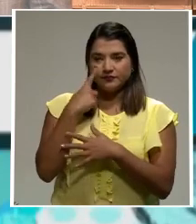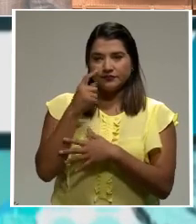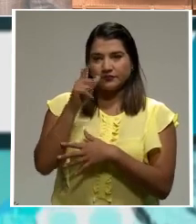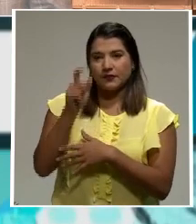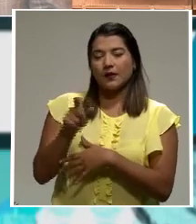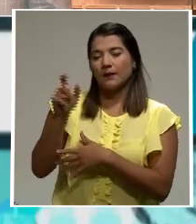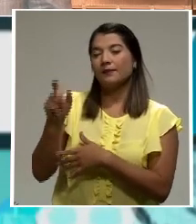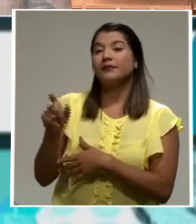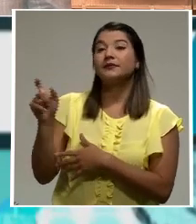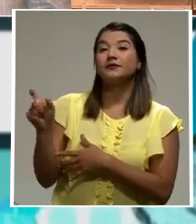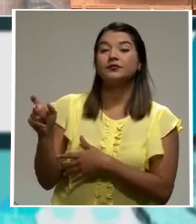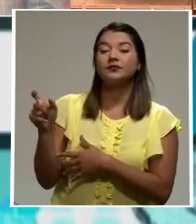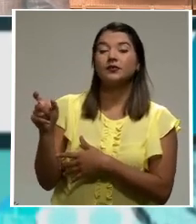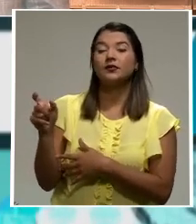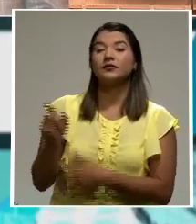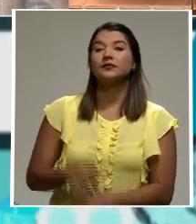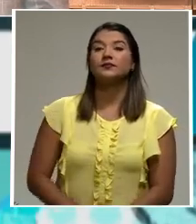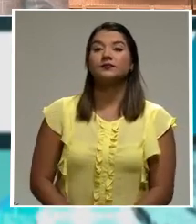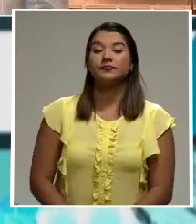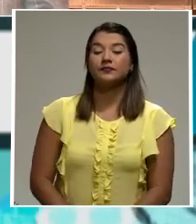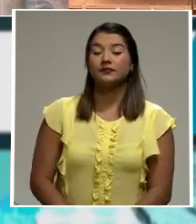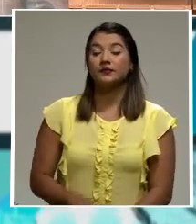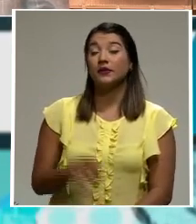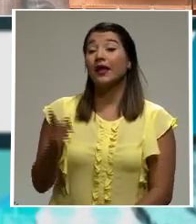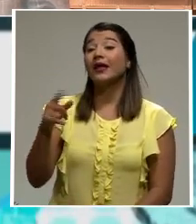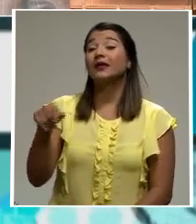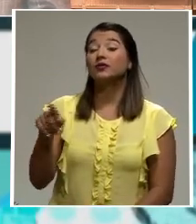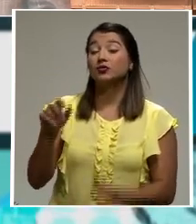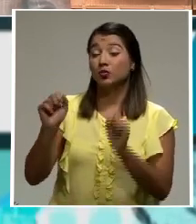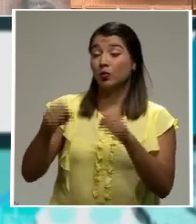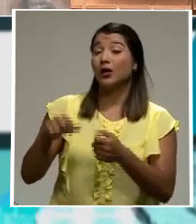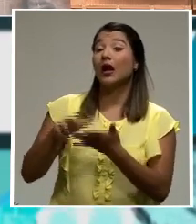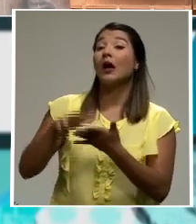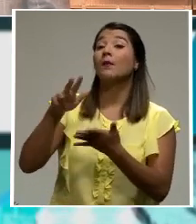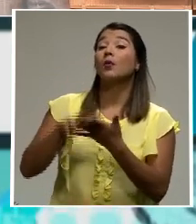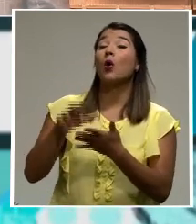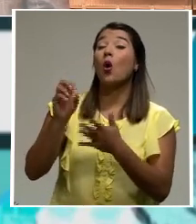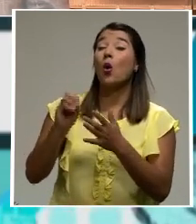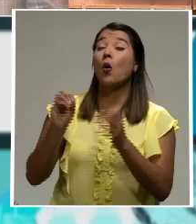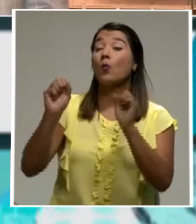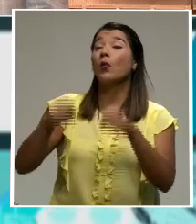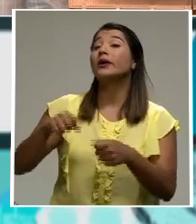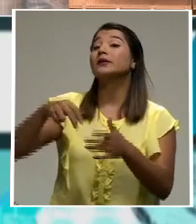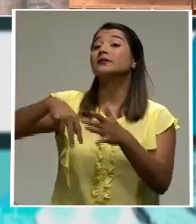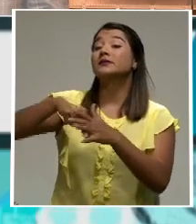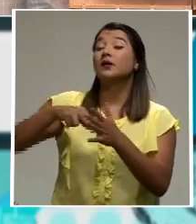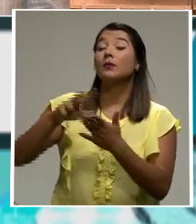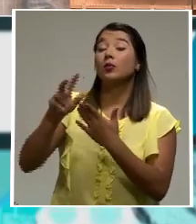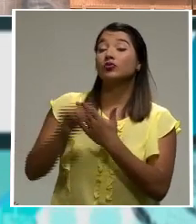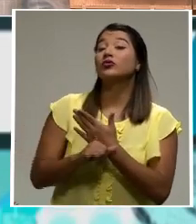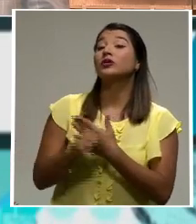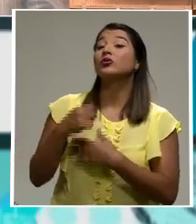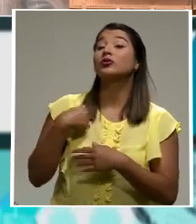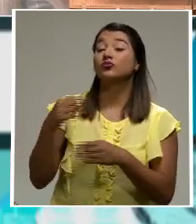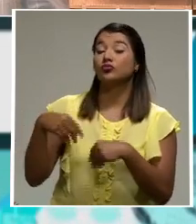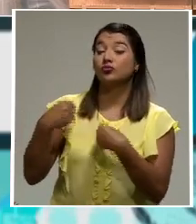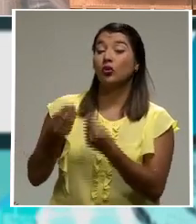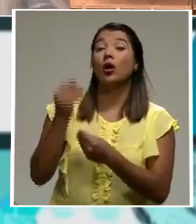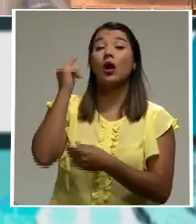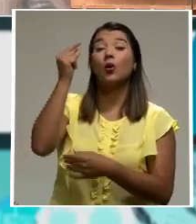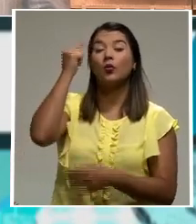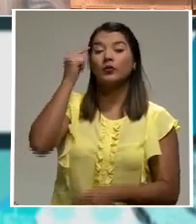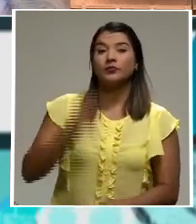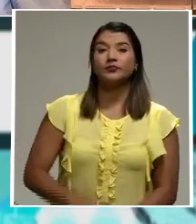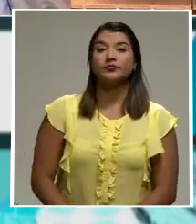los tiempos legislativos de aprobarle o obstaculizarle los proyectos al gobierno.